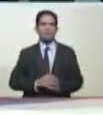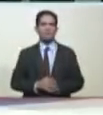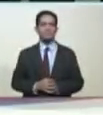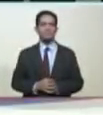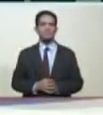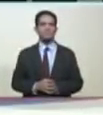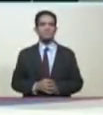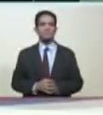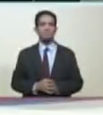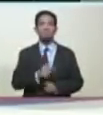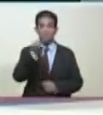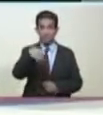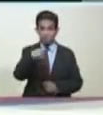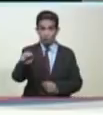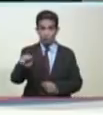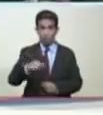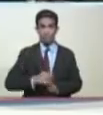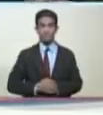¿Sí va?